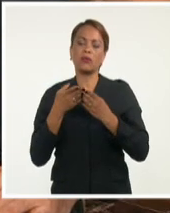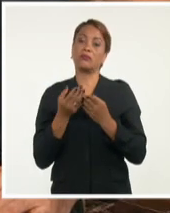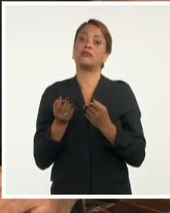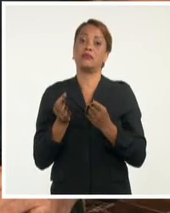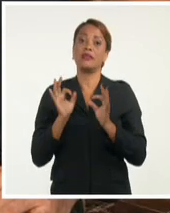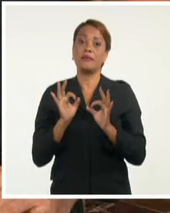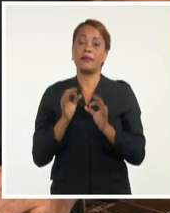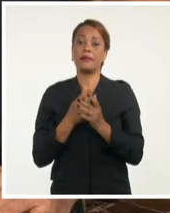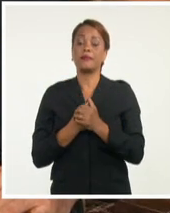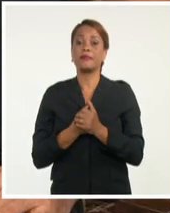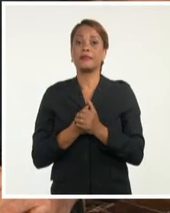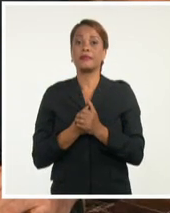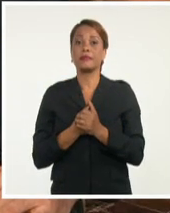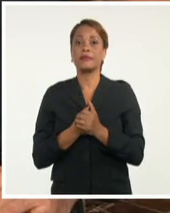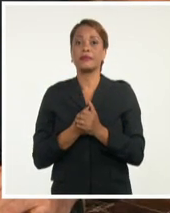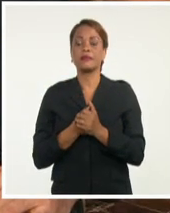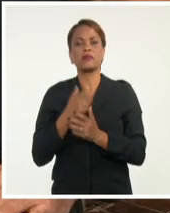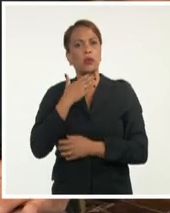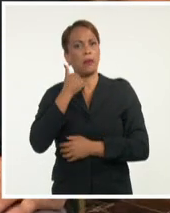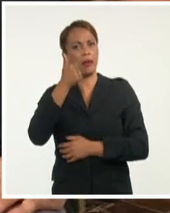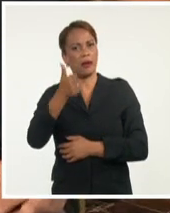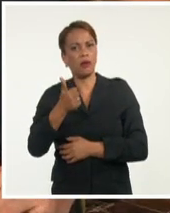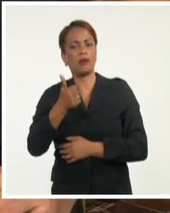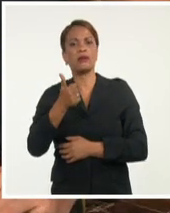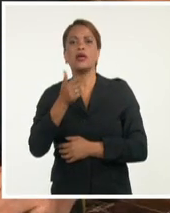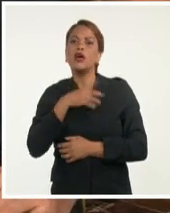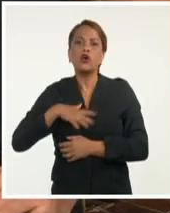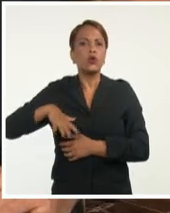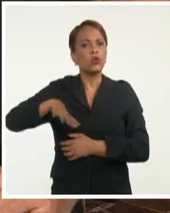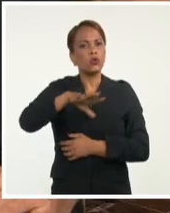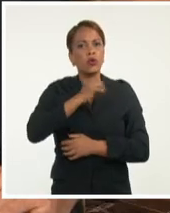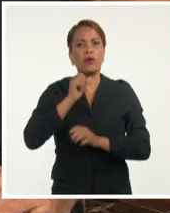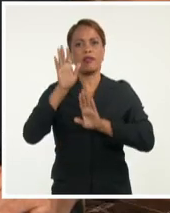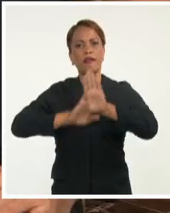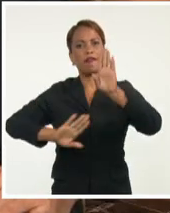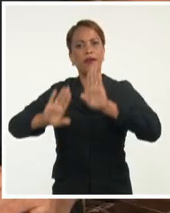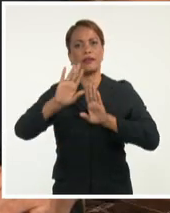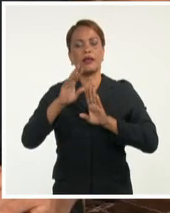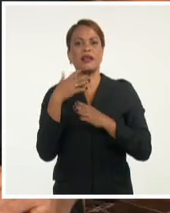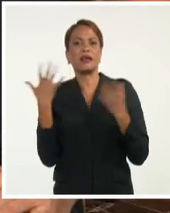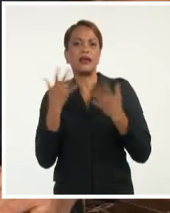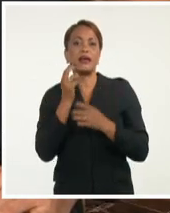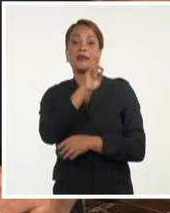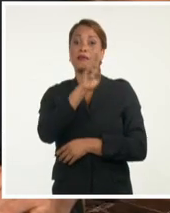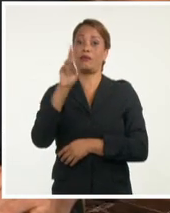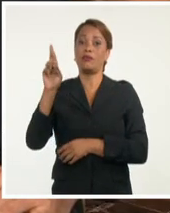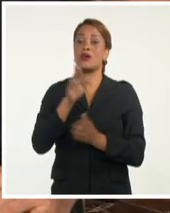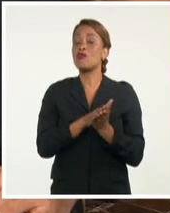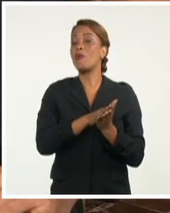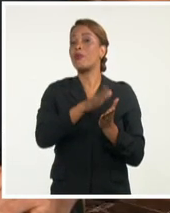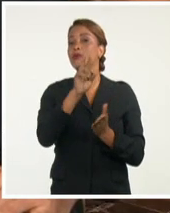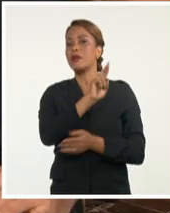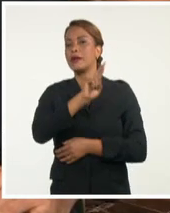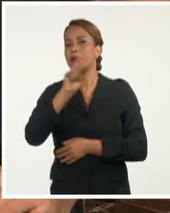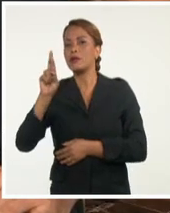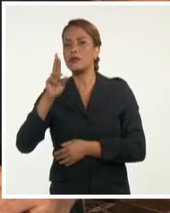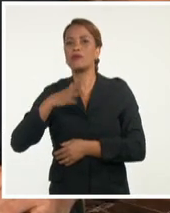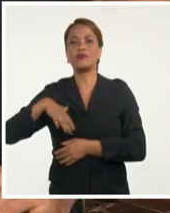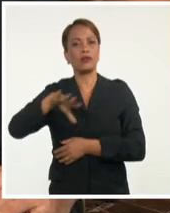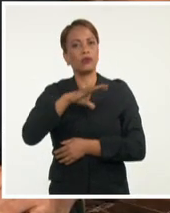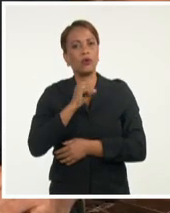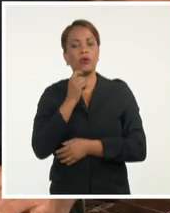que sea legítima y que sobre todo esté sobre la base del compromiso y sobre la base del